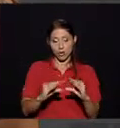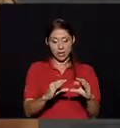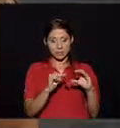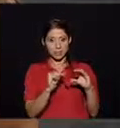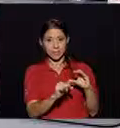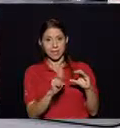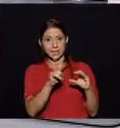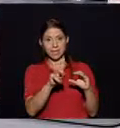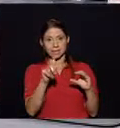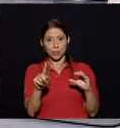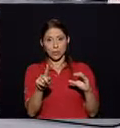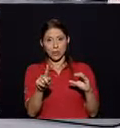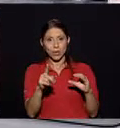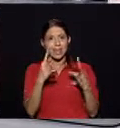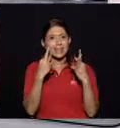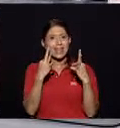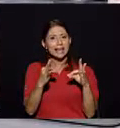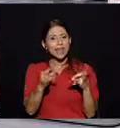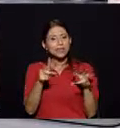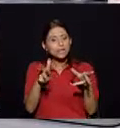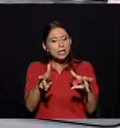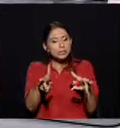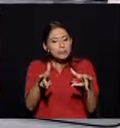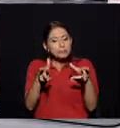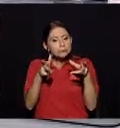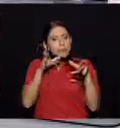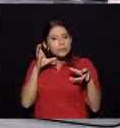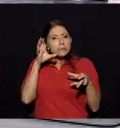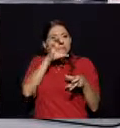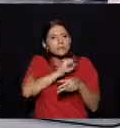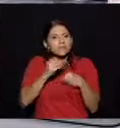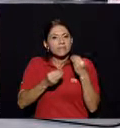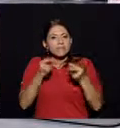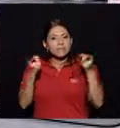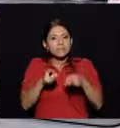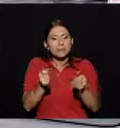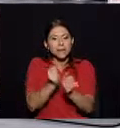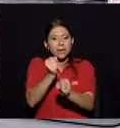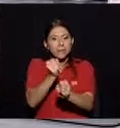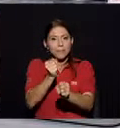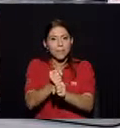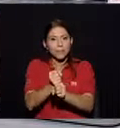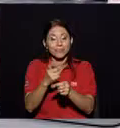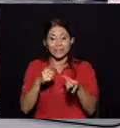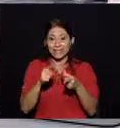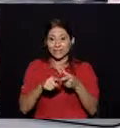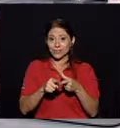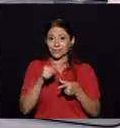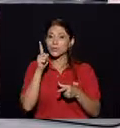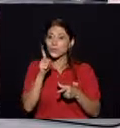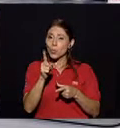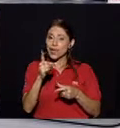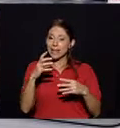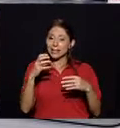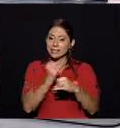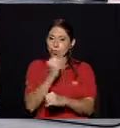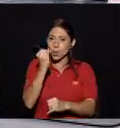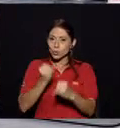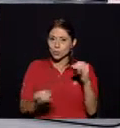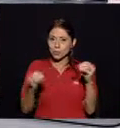21º, tratamos de hacerle un zoom a ver qué está pasando con el empleo. Entonces, ahí, en general, una de las conclusiones más